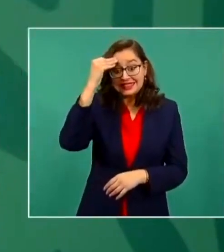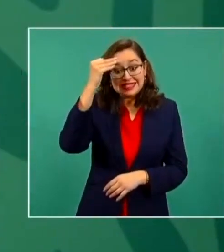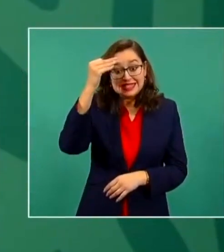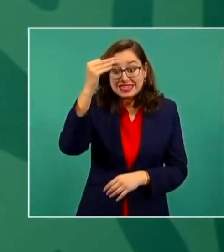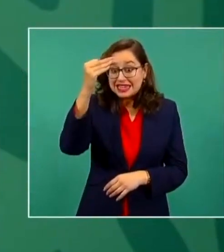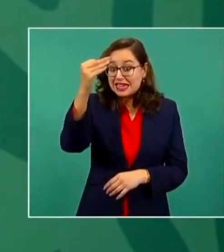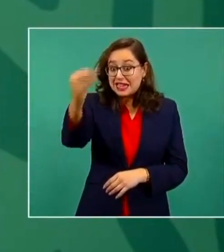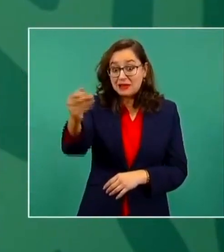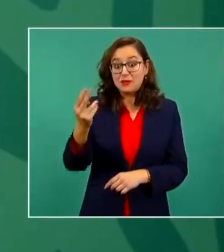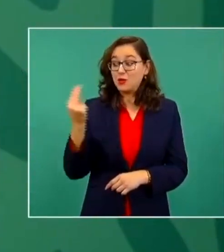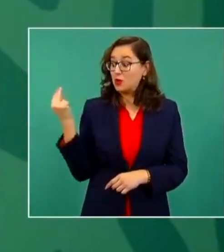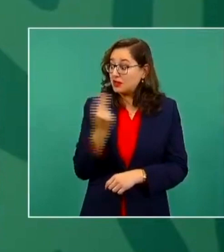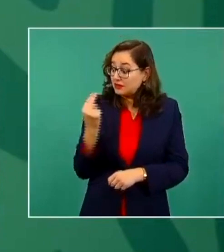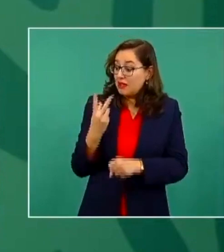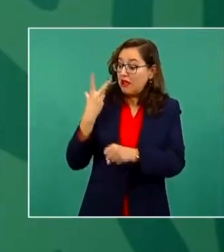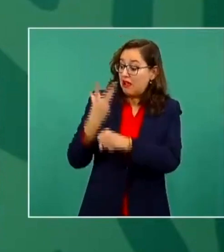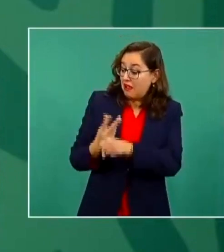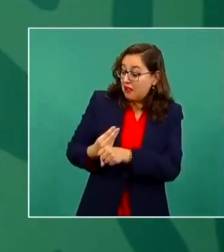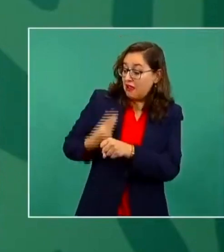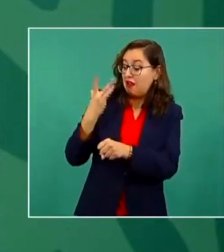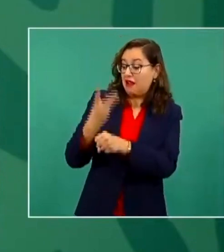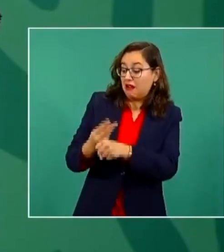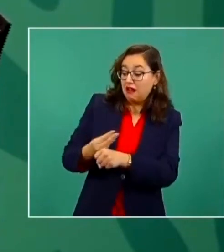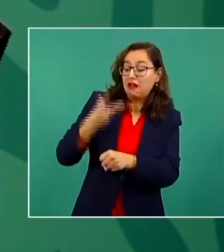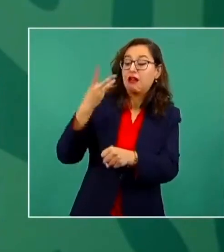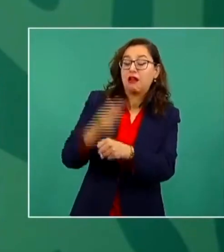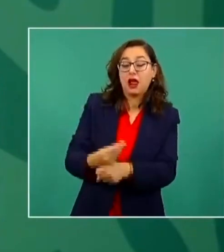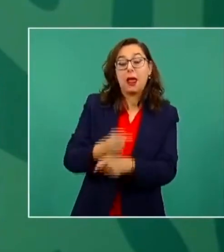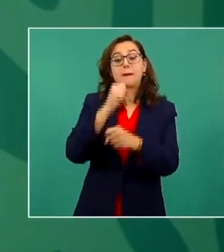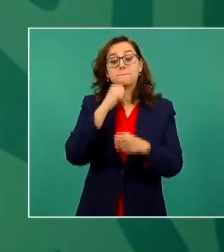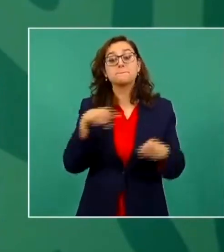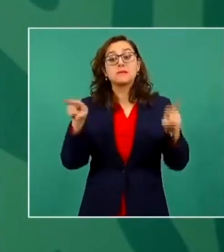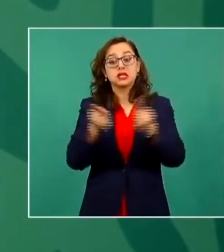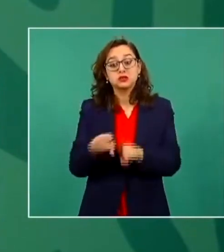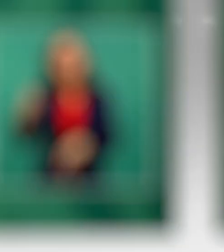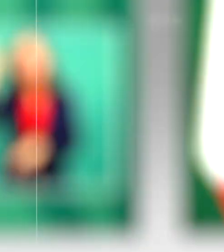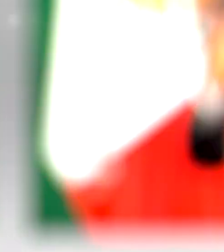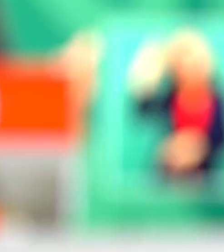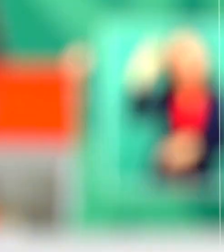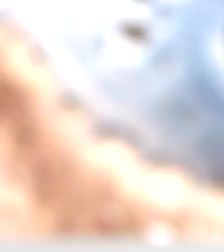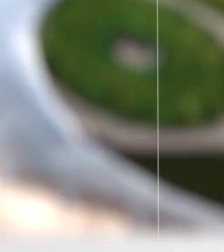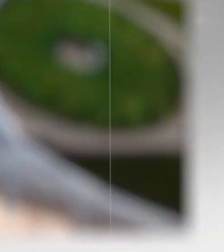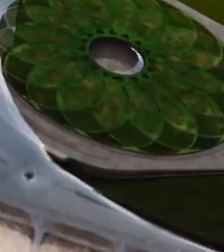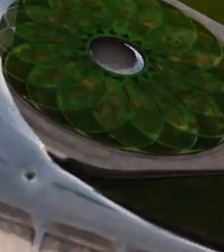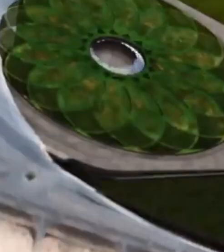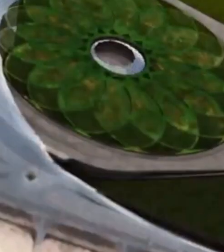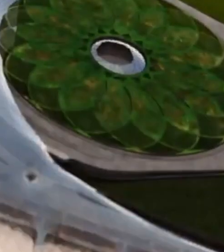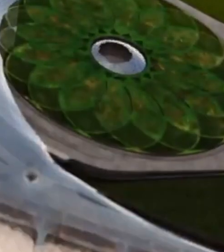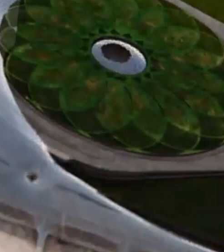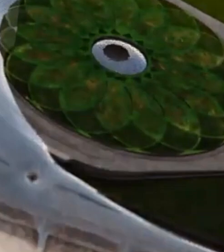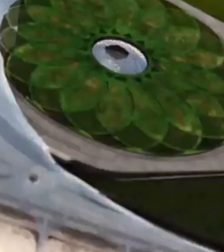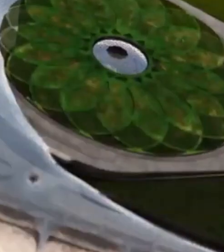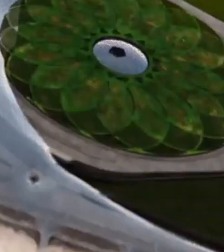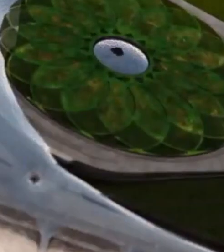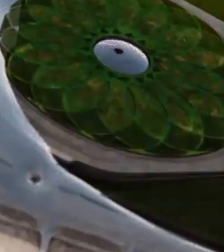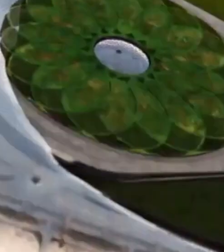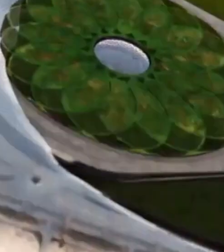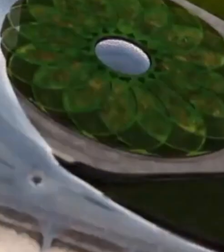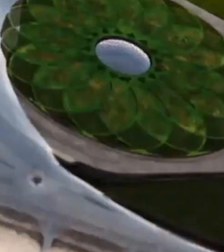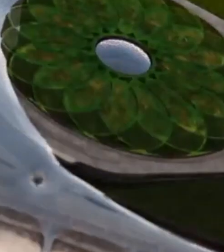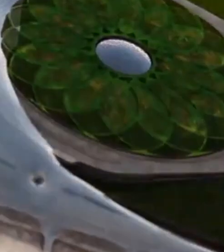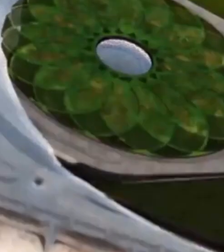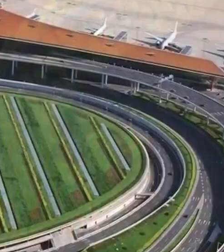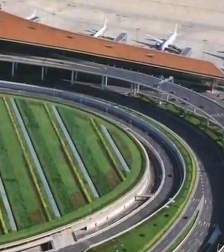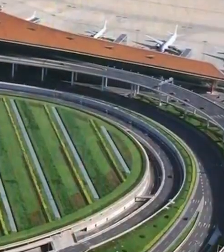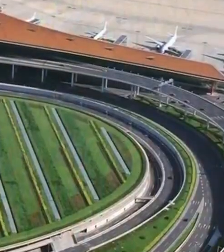quiénes y cómo operaron los conspiradores para llevarlo a cabo. Lo mismo que hizo con el aeropuerto de